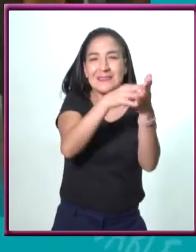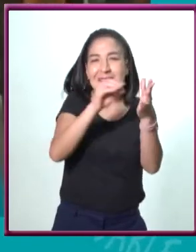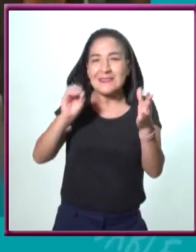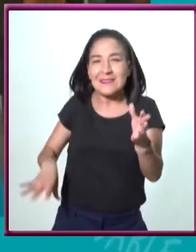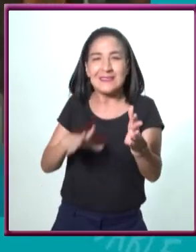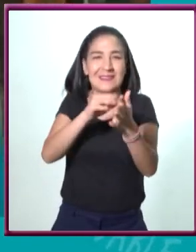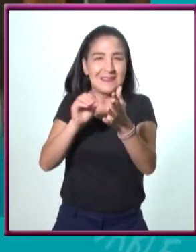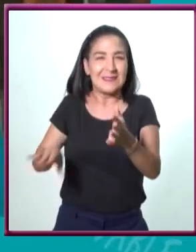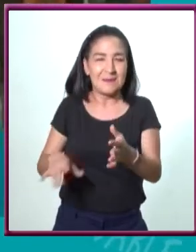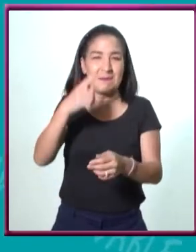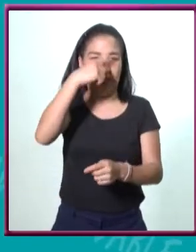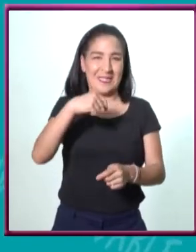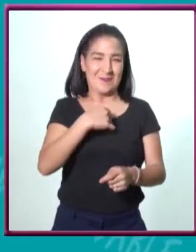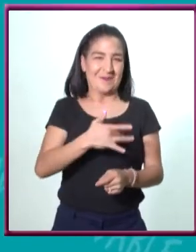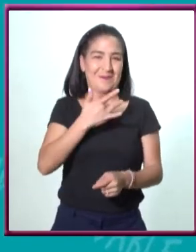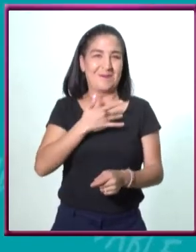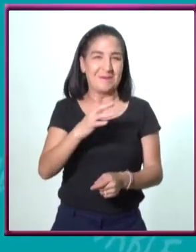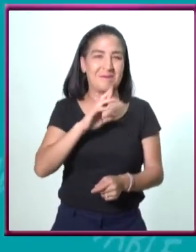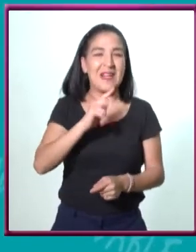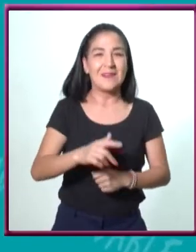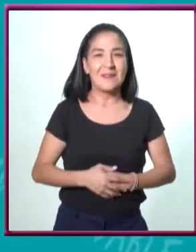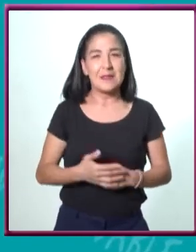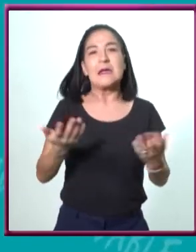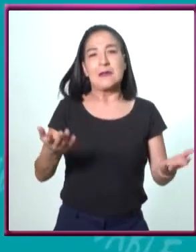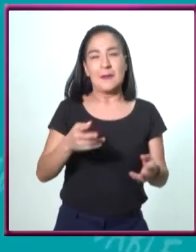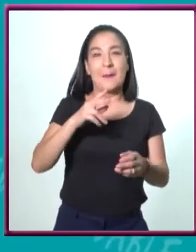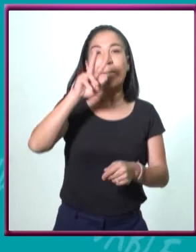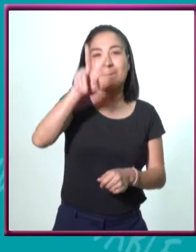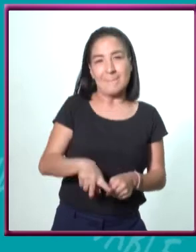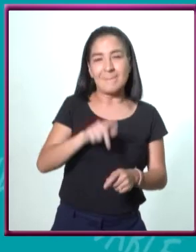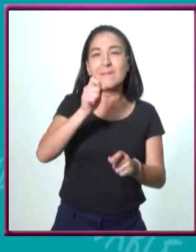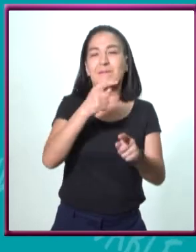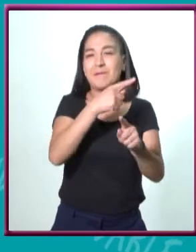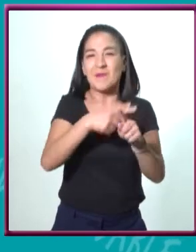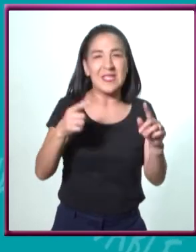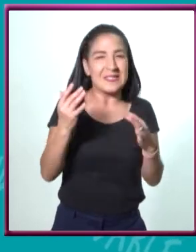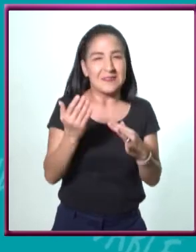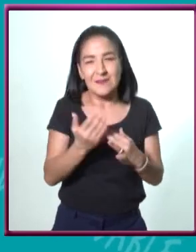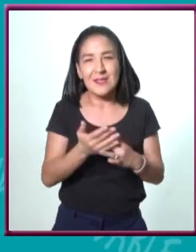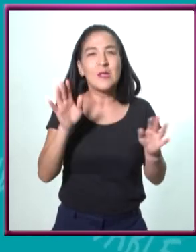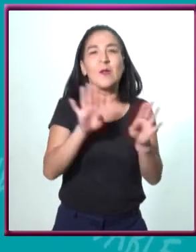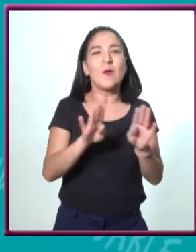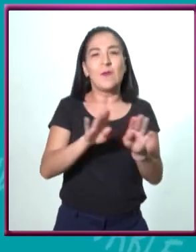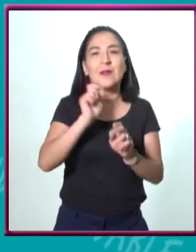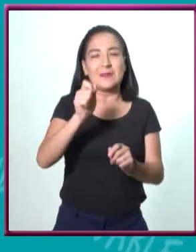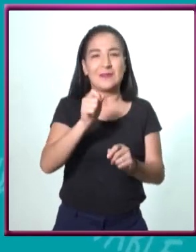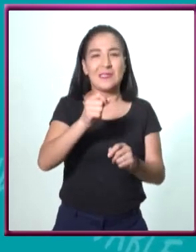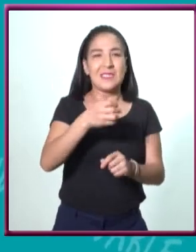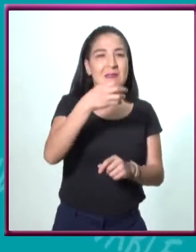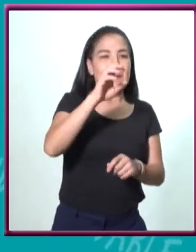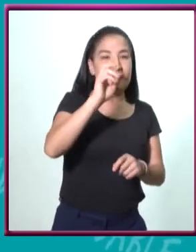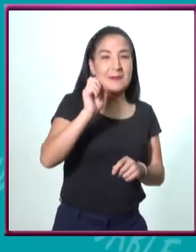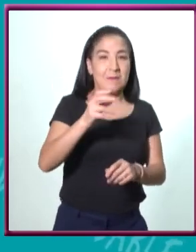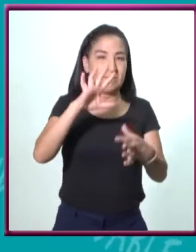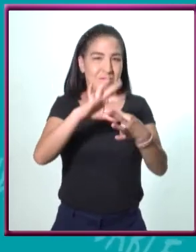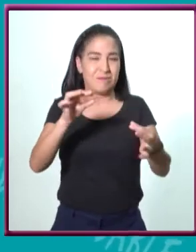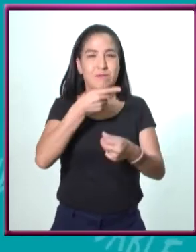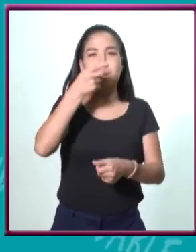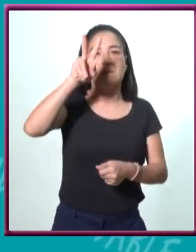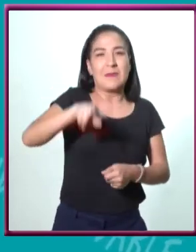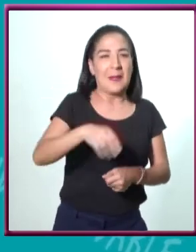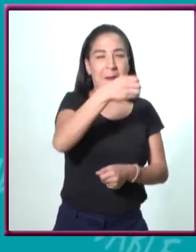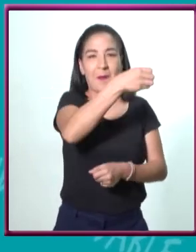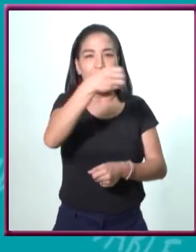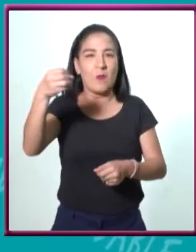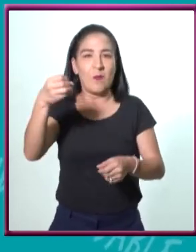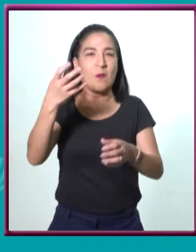conveniencia. Es cuando, bueno, una verdad a medias es cuando distorsionas la verdad de cierto modo,